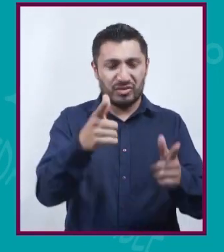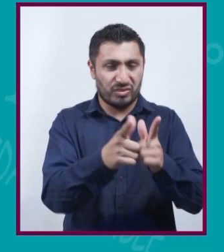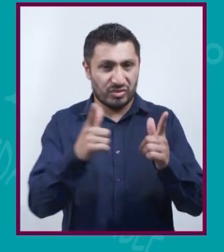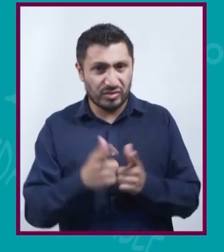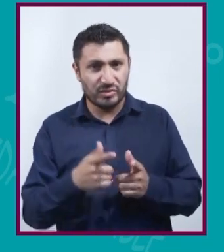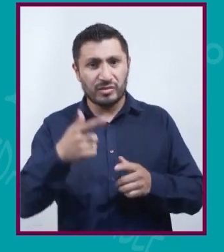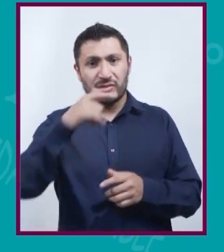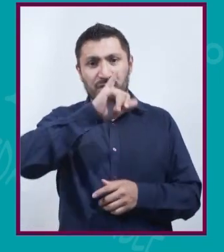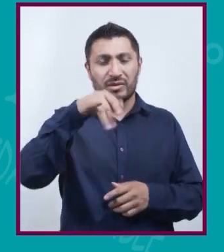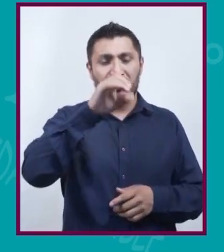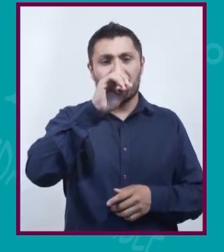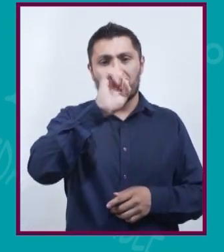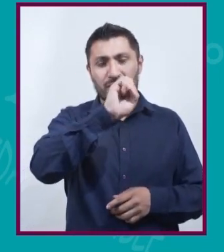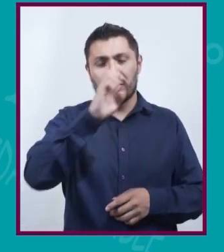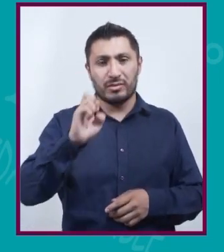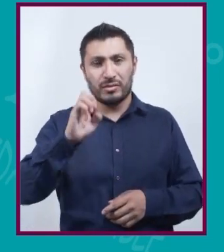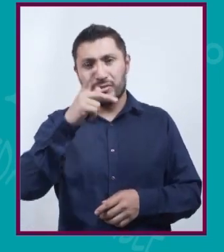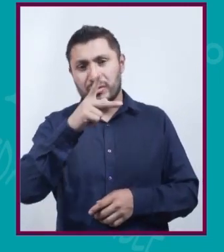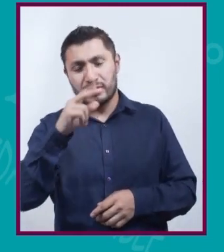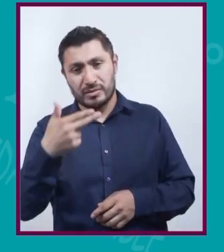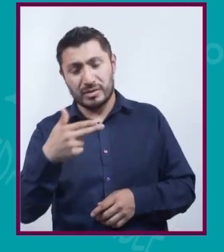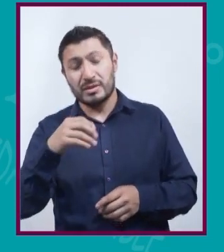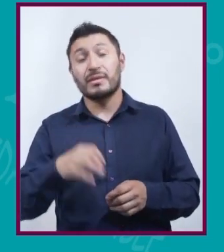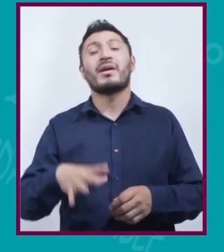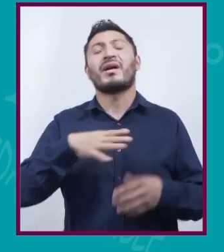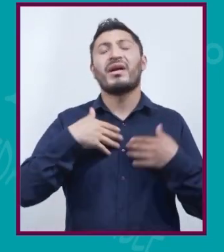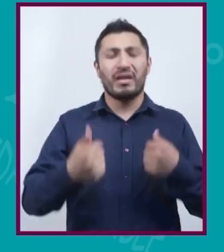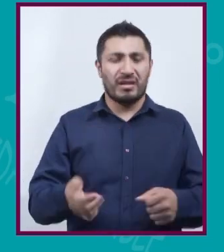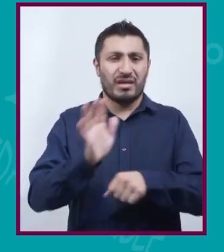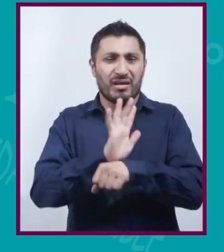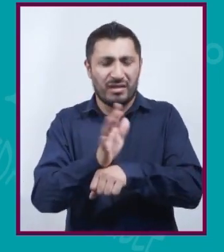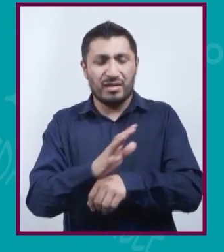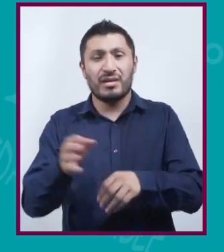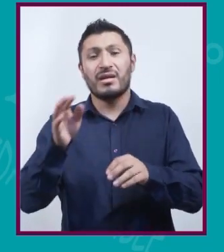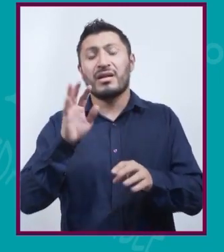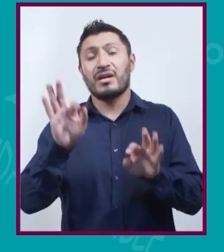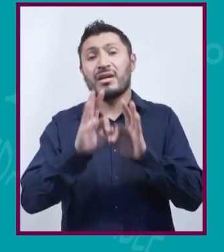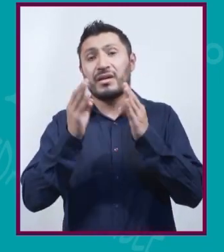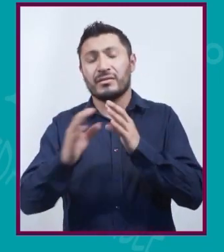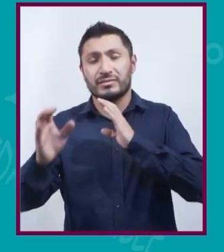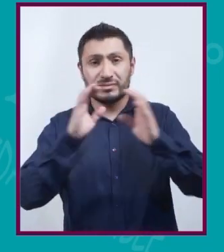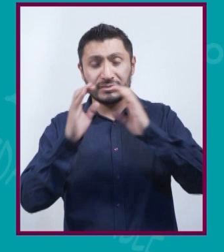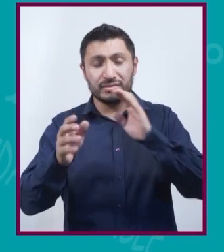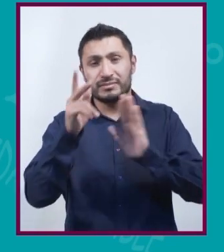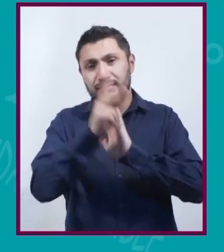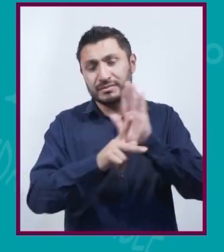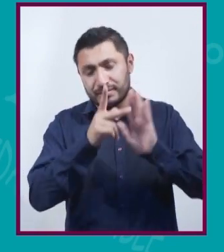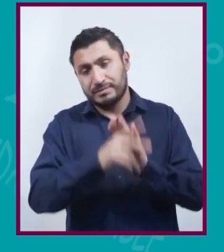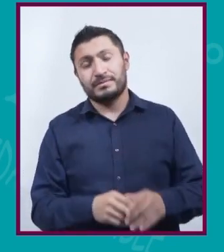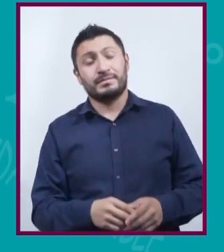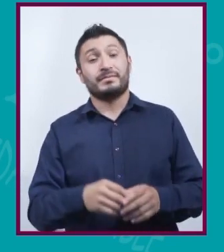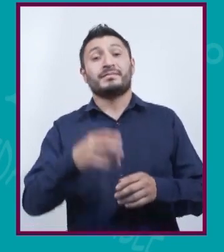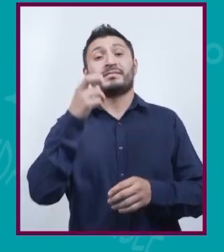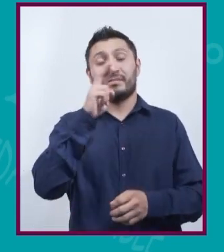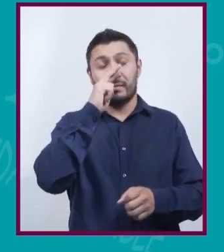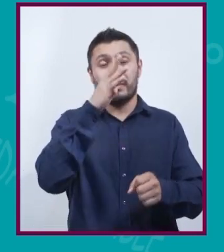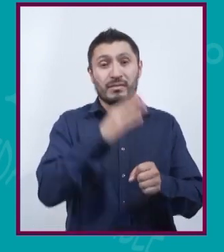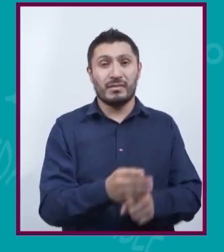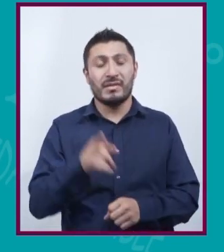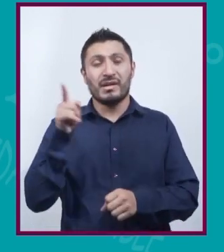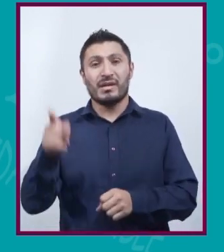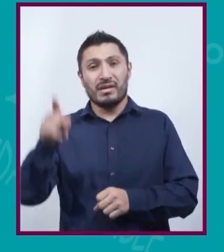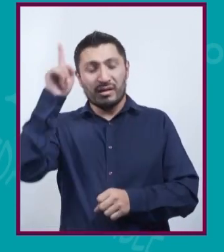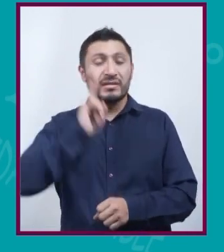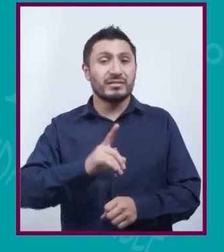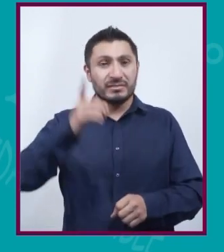de comunicación, encabezado por Joseph Goebbels, entendieron muy bien la potencia del cine y de los medios audiovisuales,